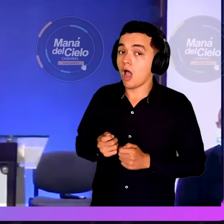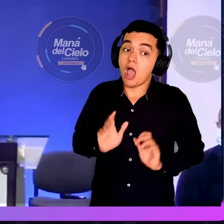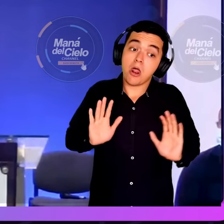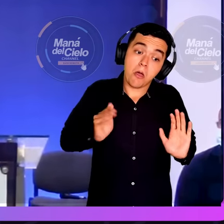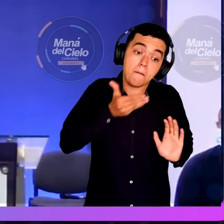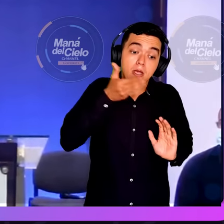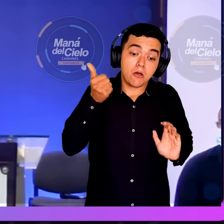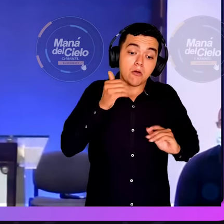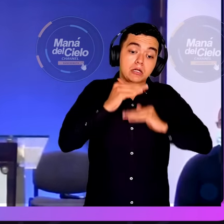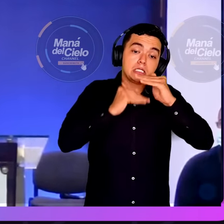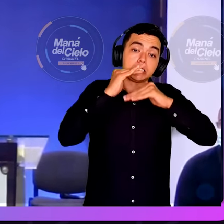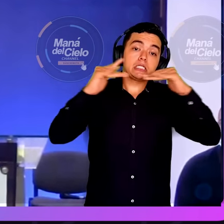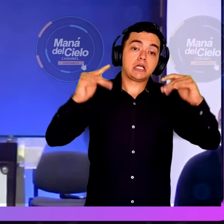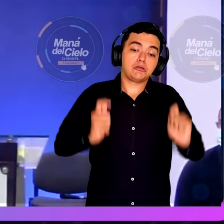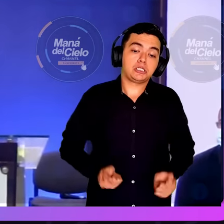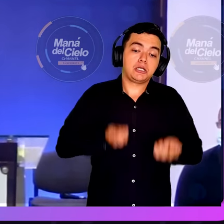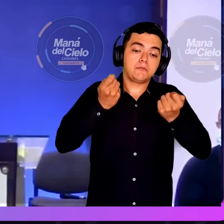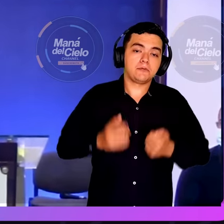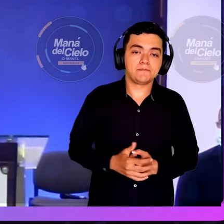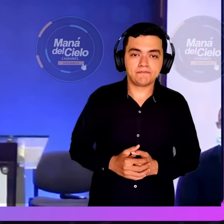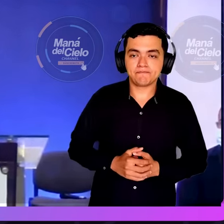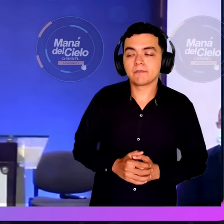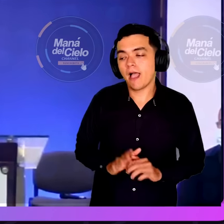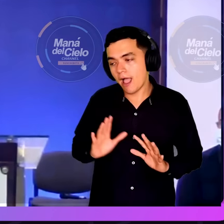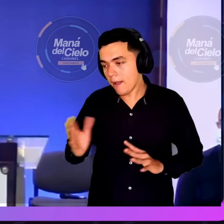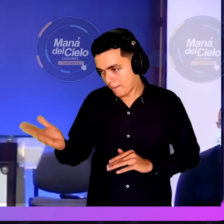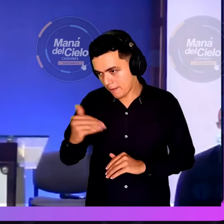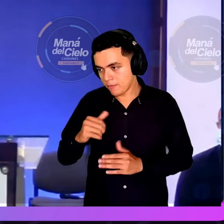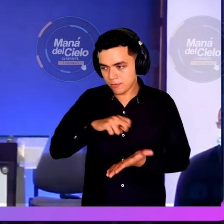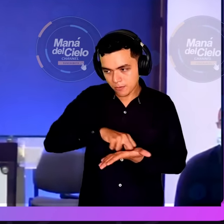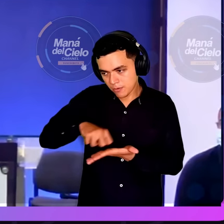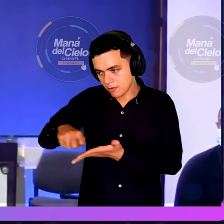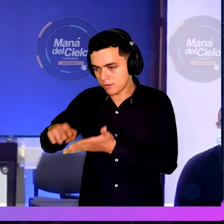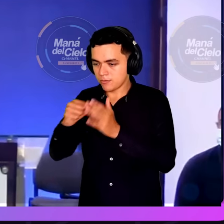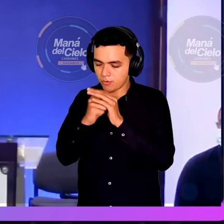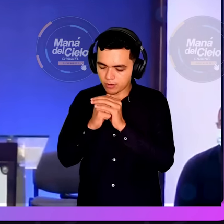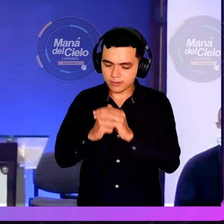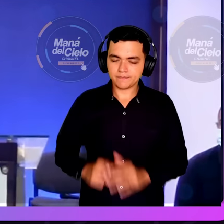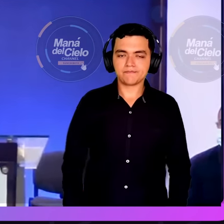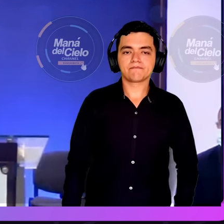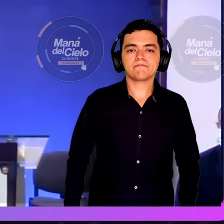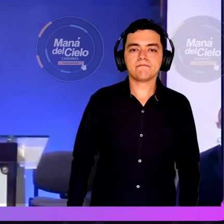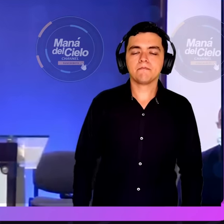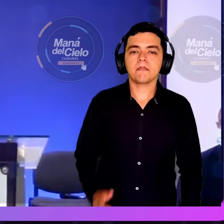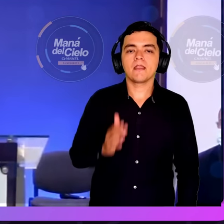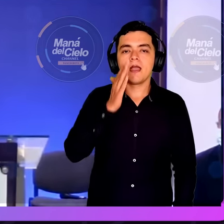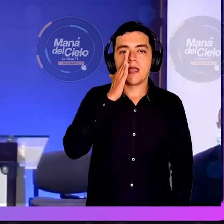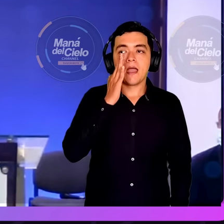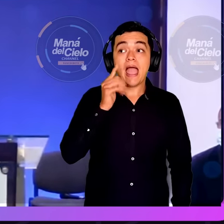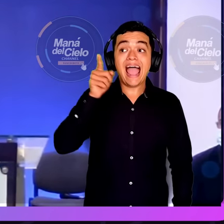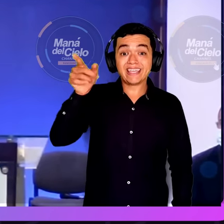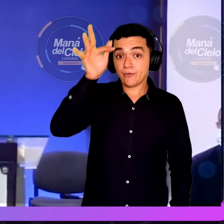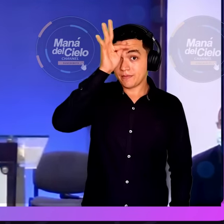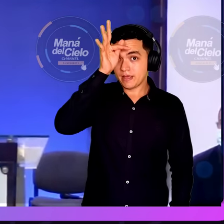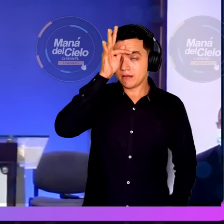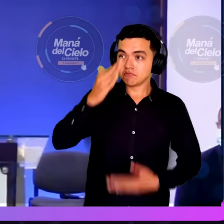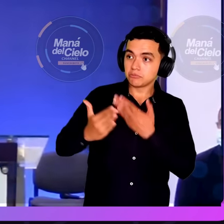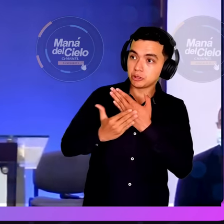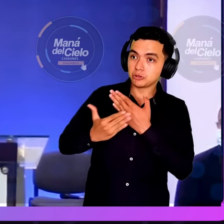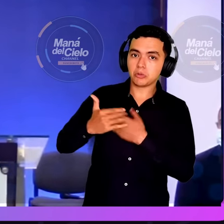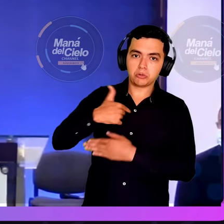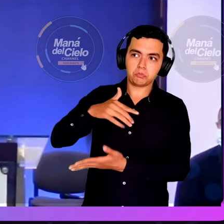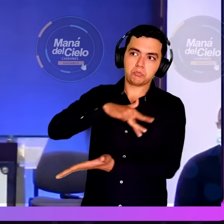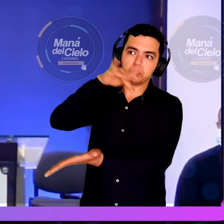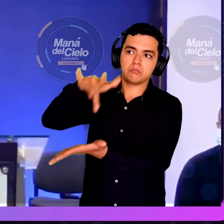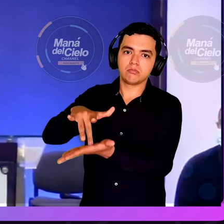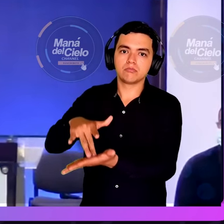Hermana, ¿y qué me dice eso? Yo le dije: porque es que aquí está pasando algo. Arrodíllate, vamos a orar para que el Señor te prepare, porque